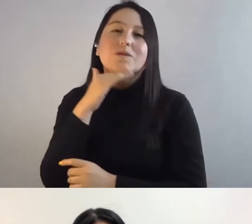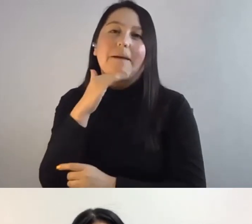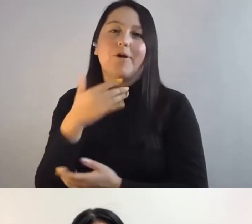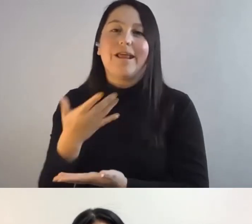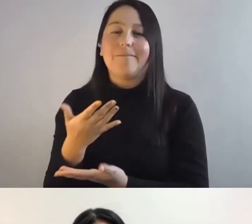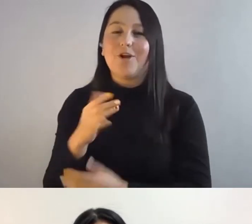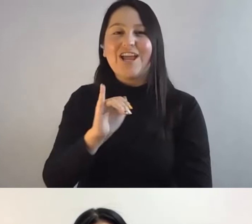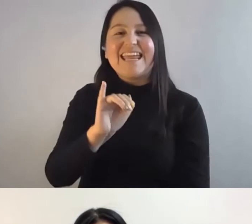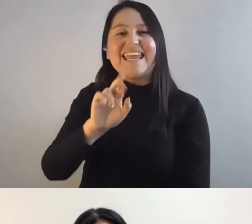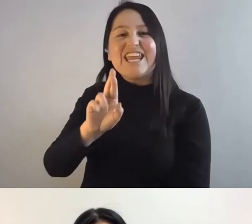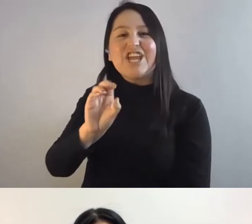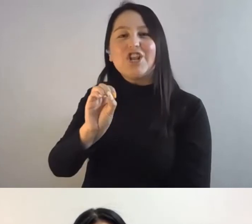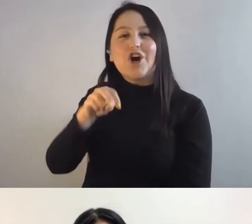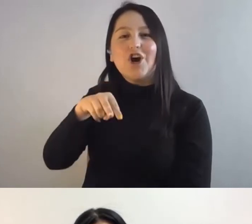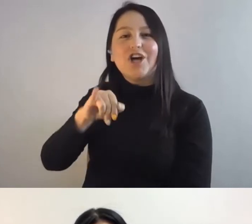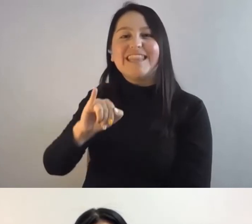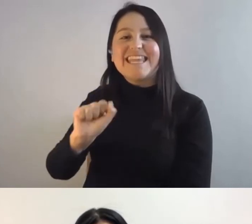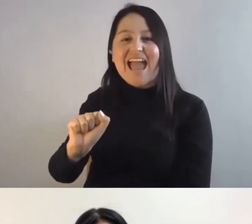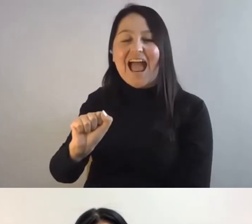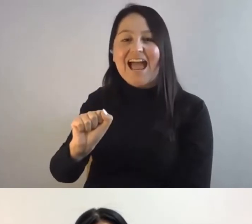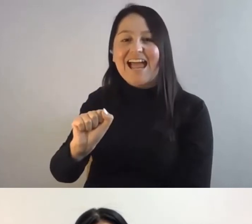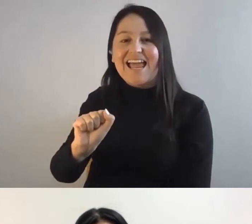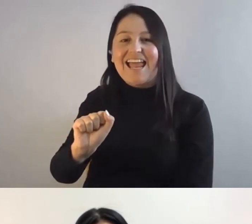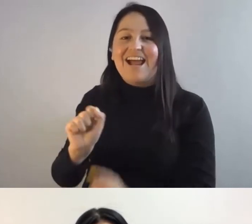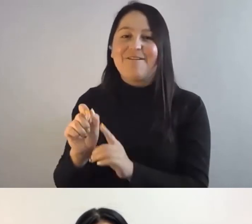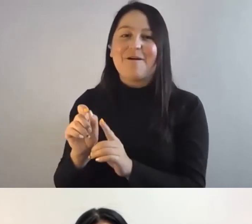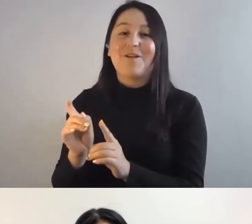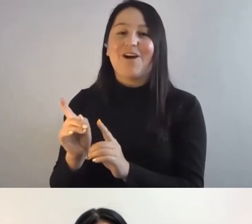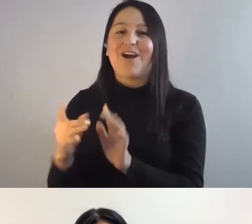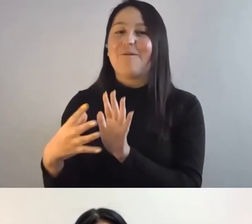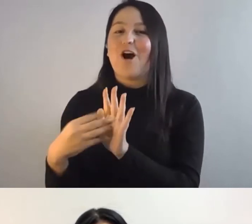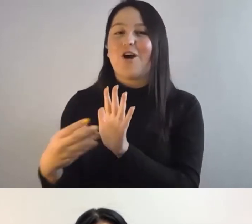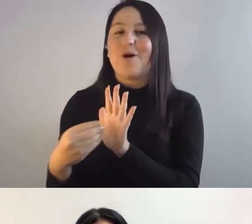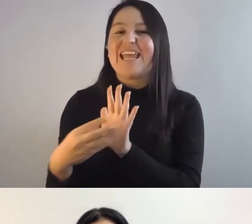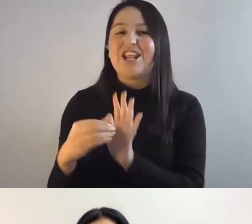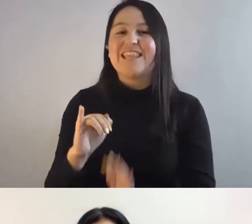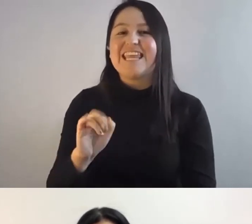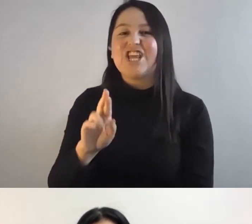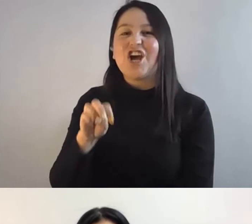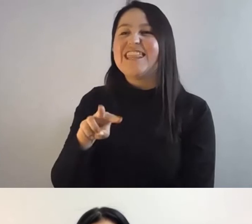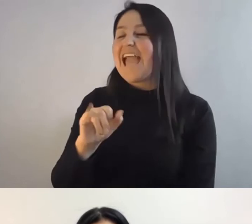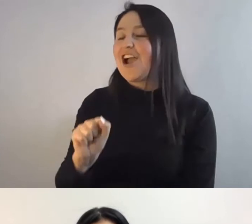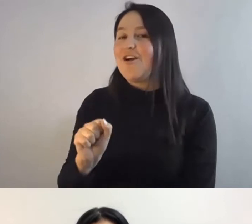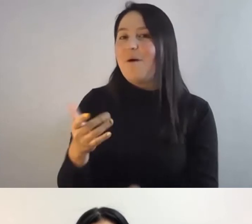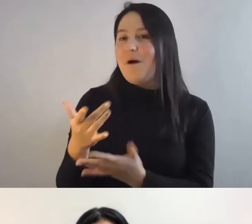en las palabras. Creo que ahí estuvo más o menos la respuesta que estaba diciendo recién María Alicia, ¿cierto?